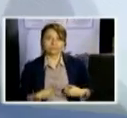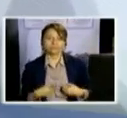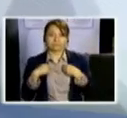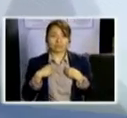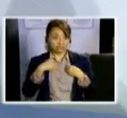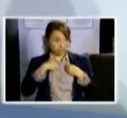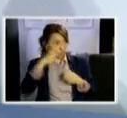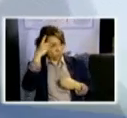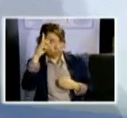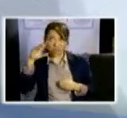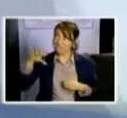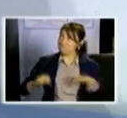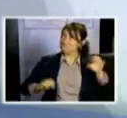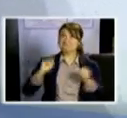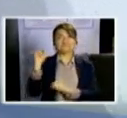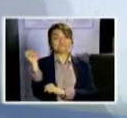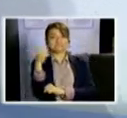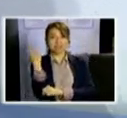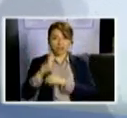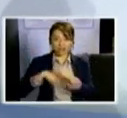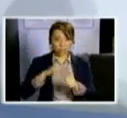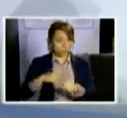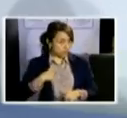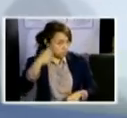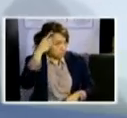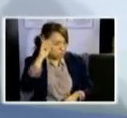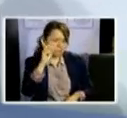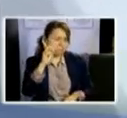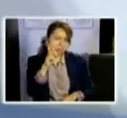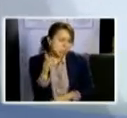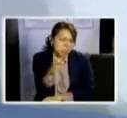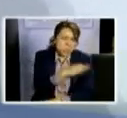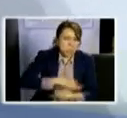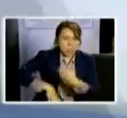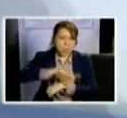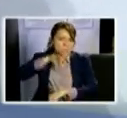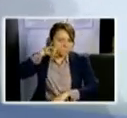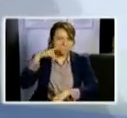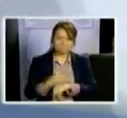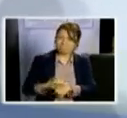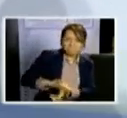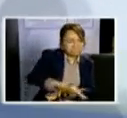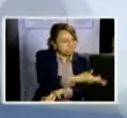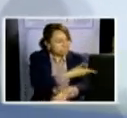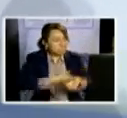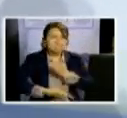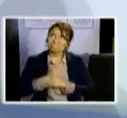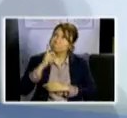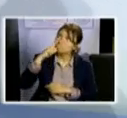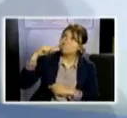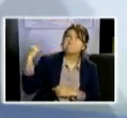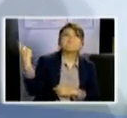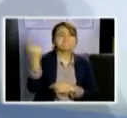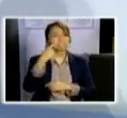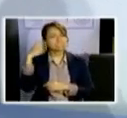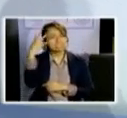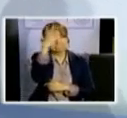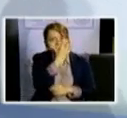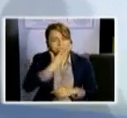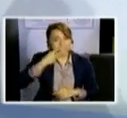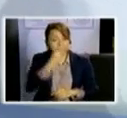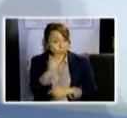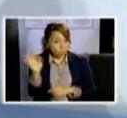dueños de ellos, que compartimos un planeta y un planeta bello para todos. Eso, el día que suceda eso, entonces estaremos en el